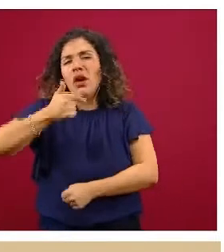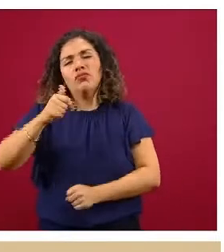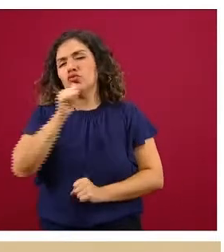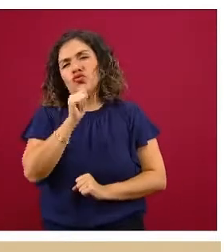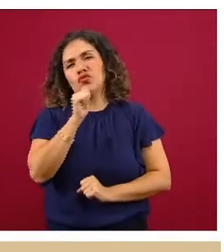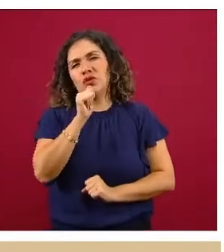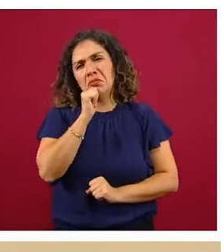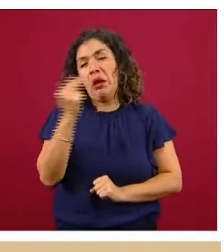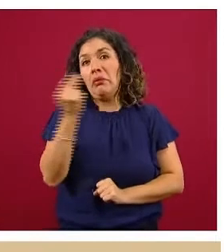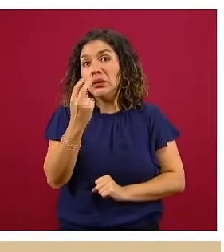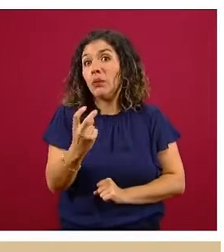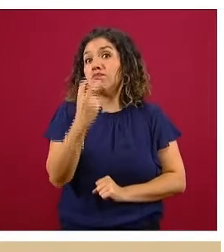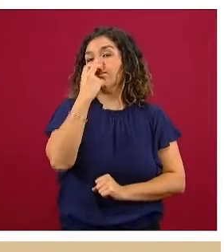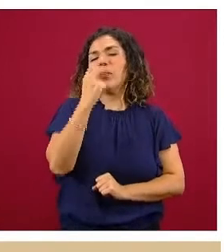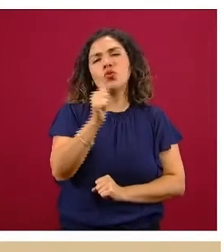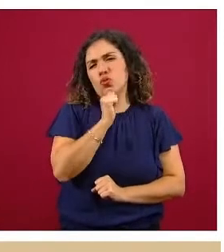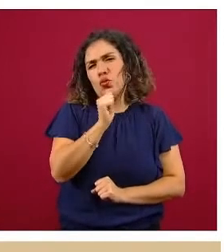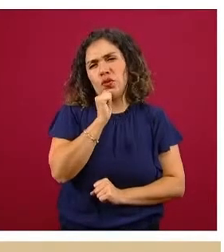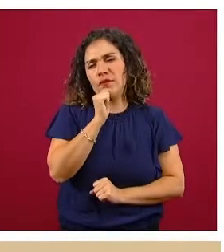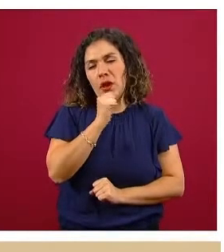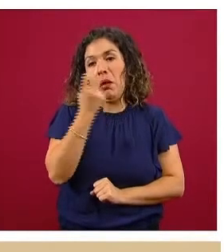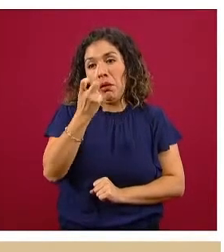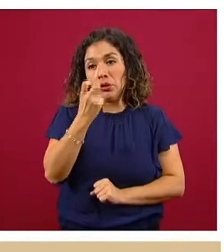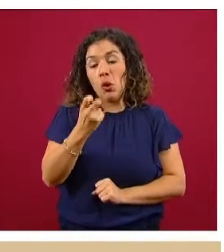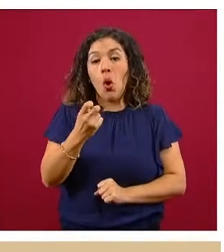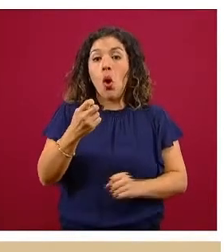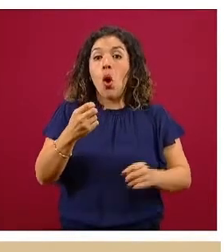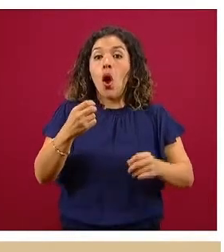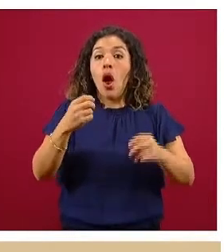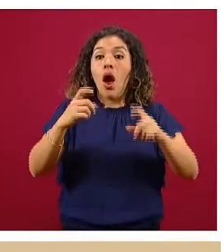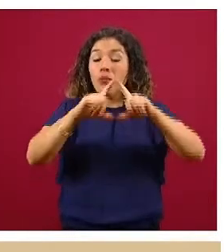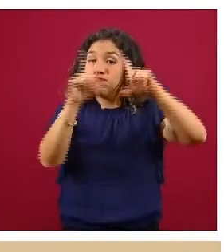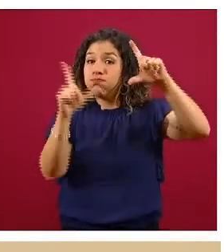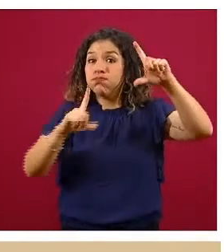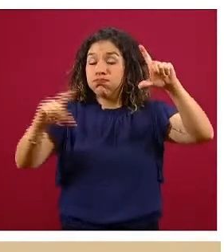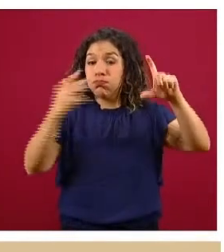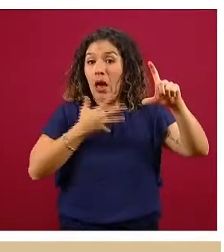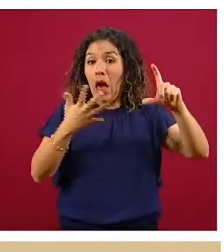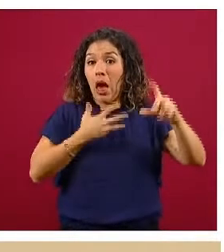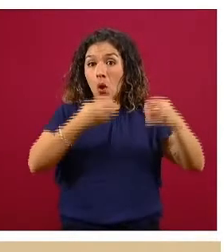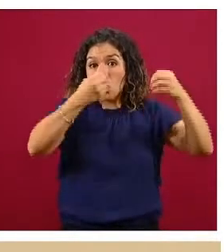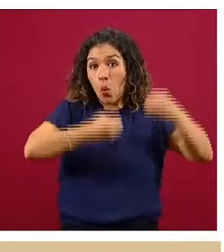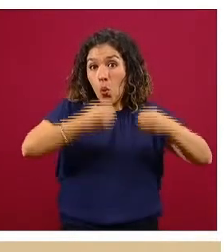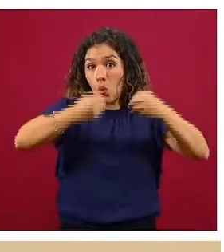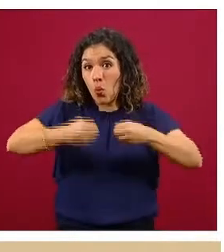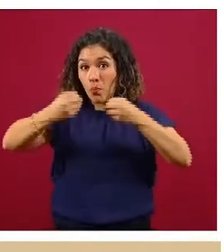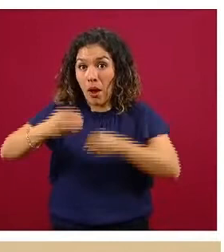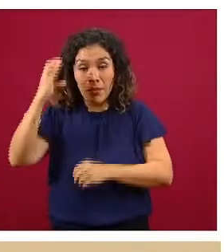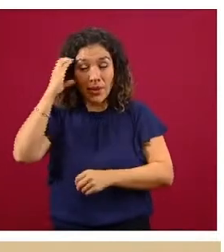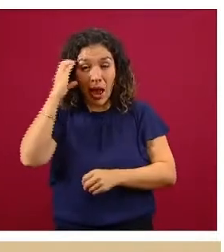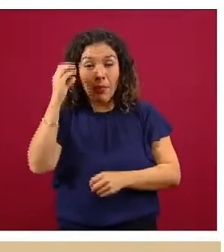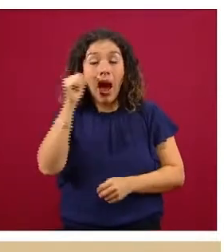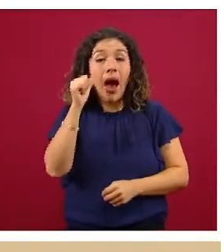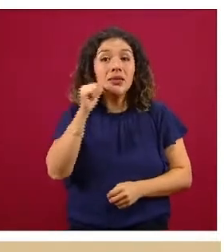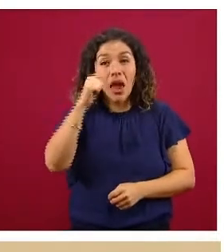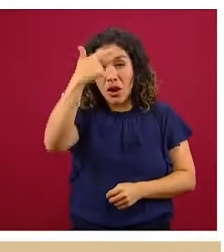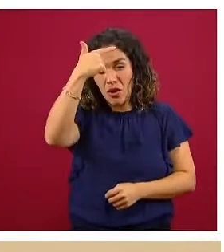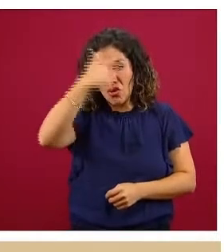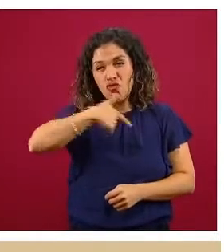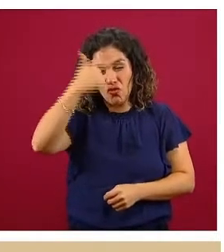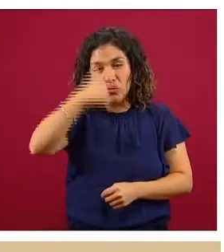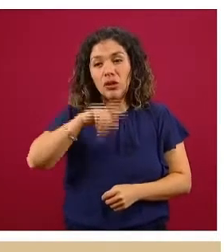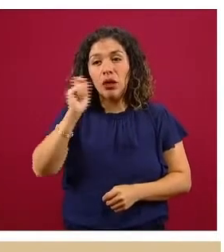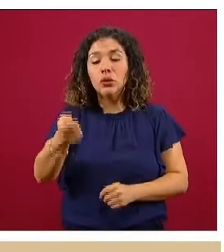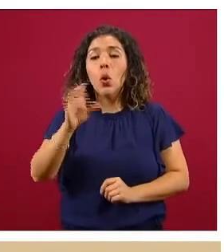necesitar un ventilador. El porcentaje de ocupación a nivel nacional para el corte de ayer a la medianoche es el